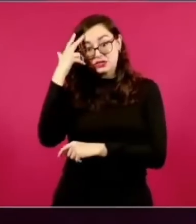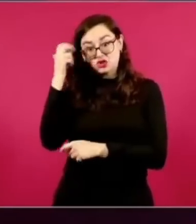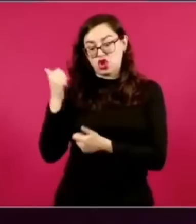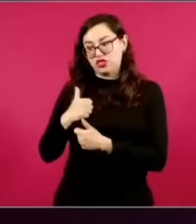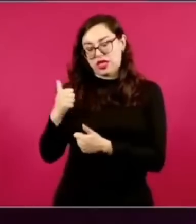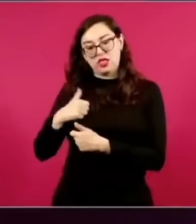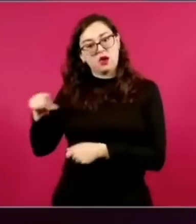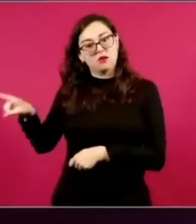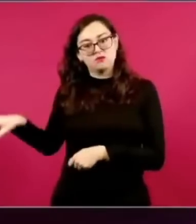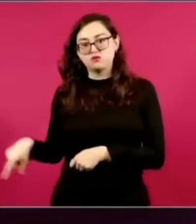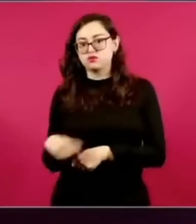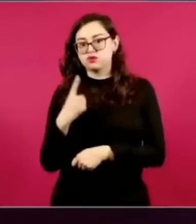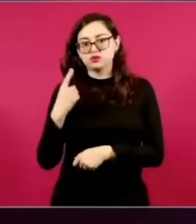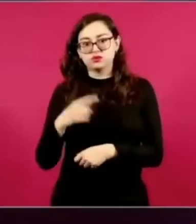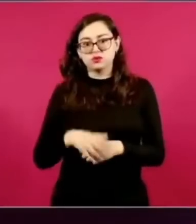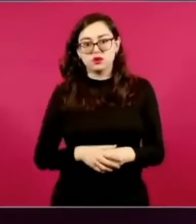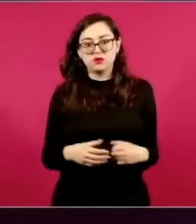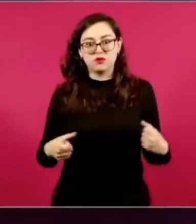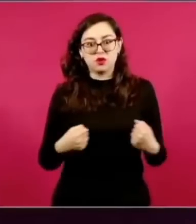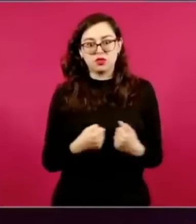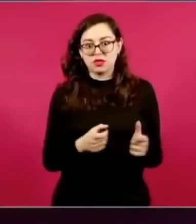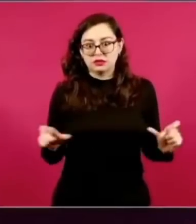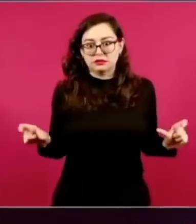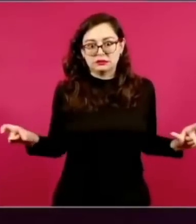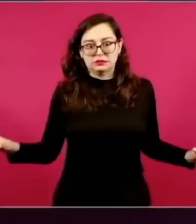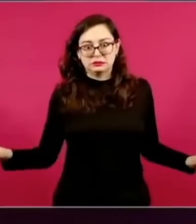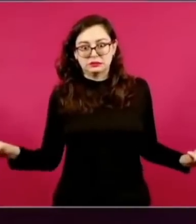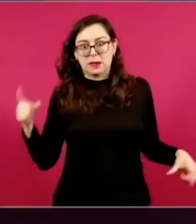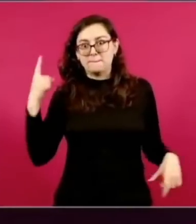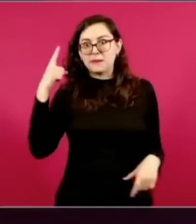que blindaron la frontera.